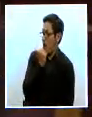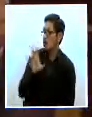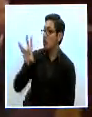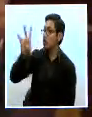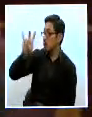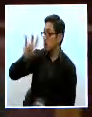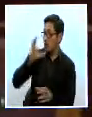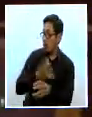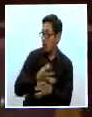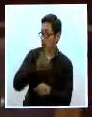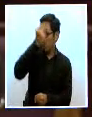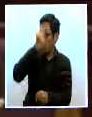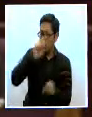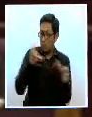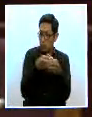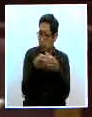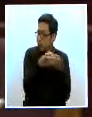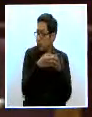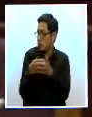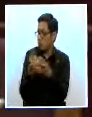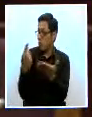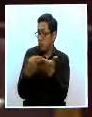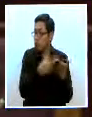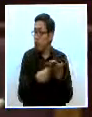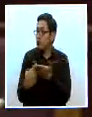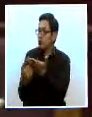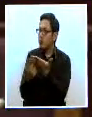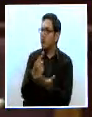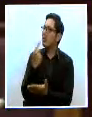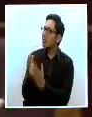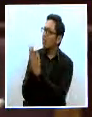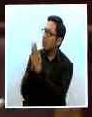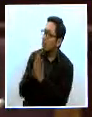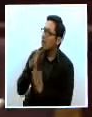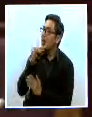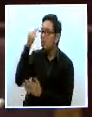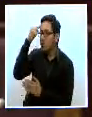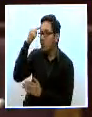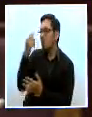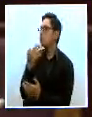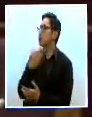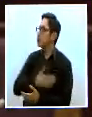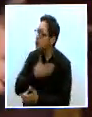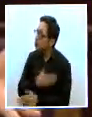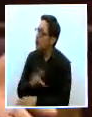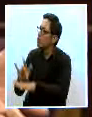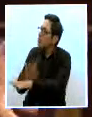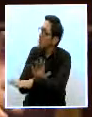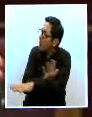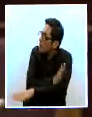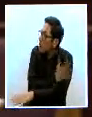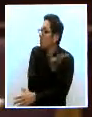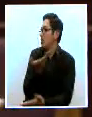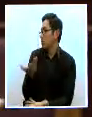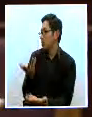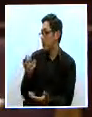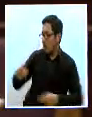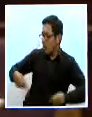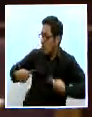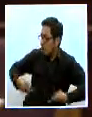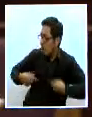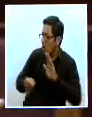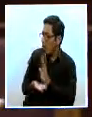pidiéndole al señor presidente que se sensibilice con la clase del transporte y que los aranceles de las llantas se excluyeran y él dijo que